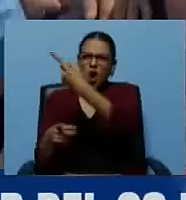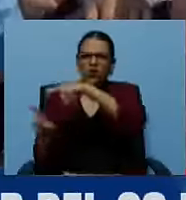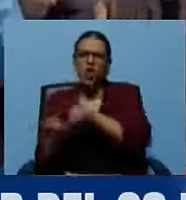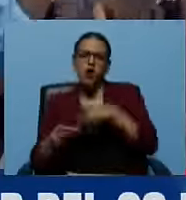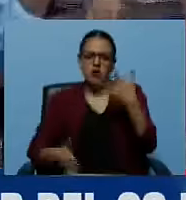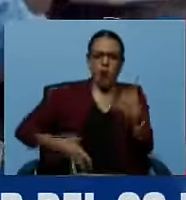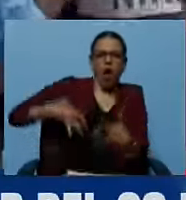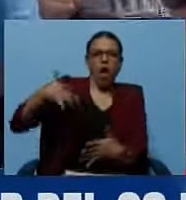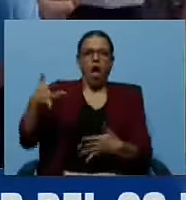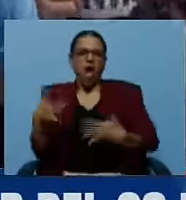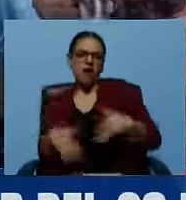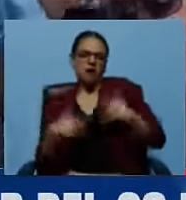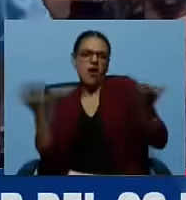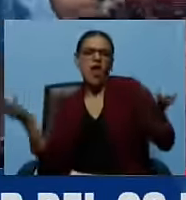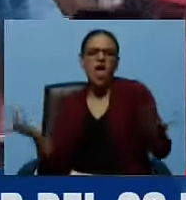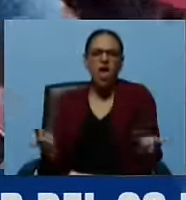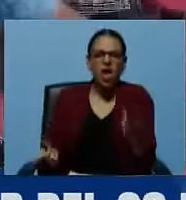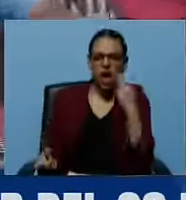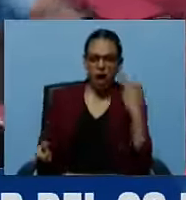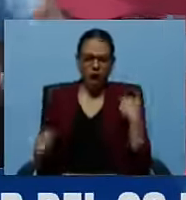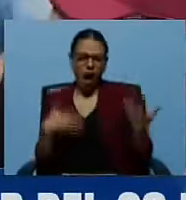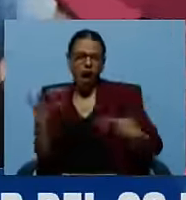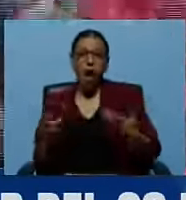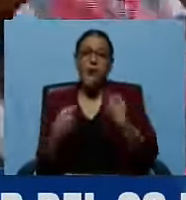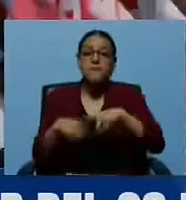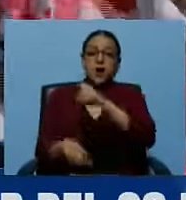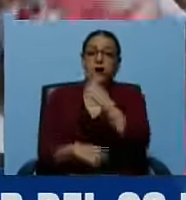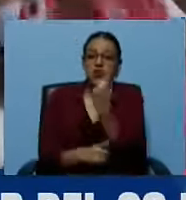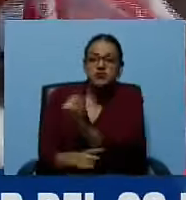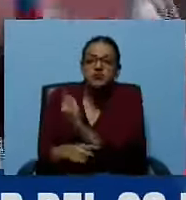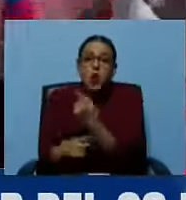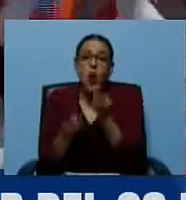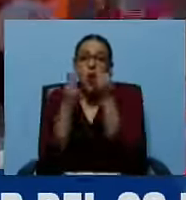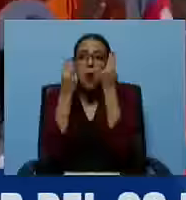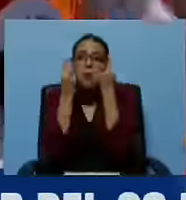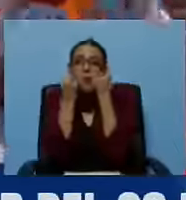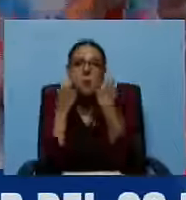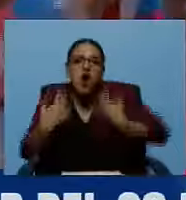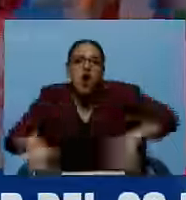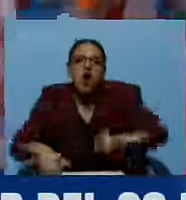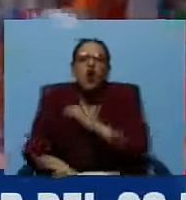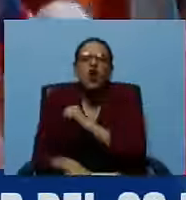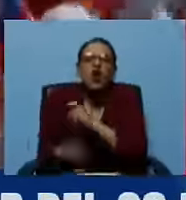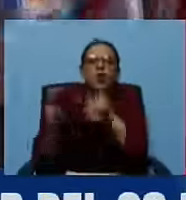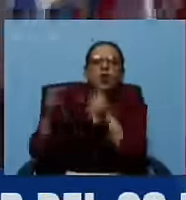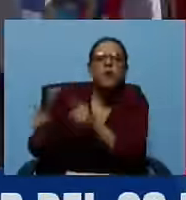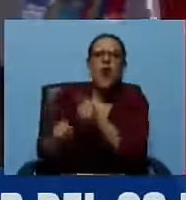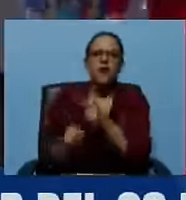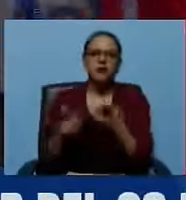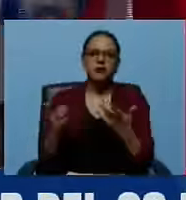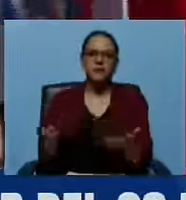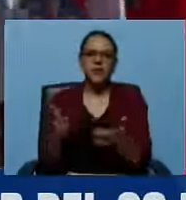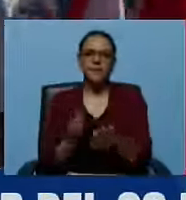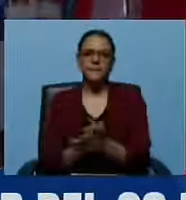alzados, pero cuando están derrotados son unos cobardes.